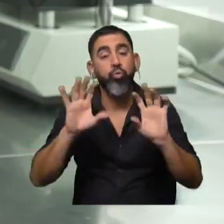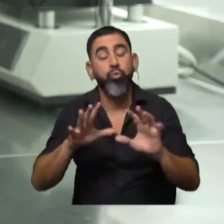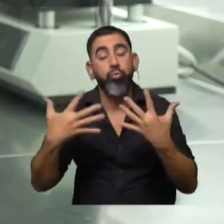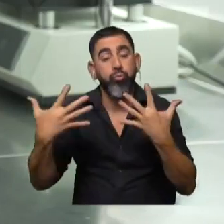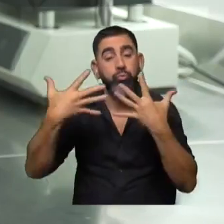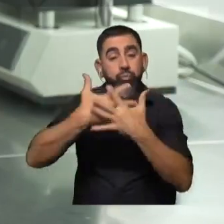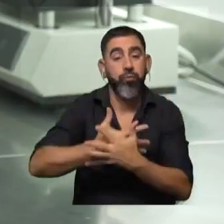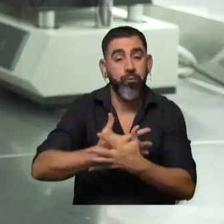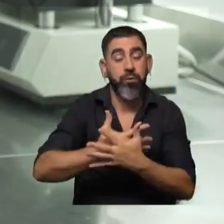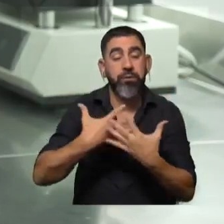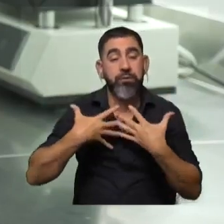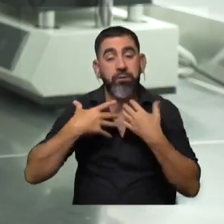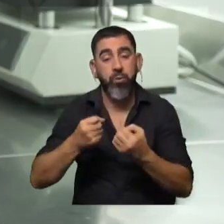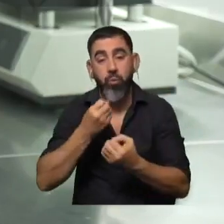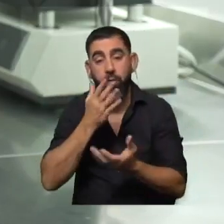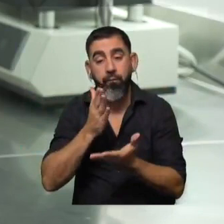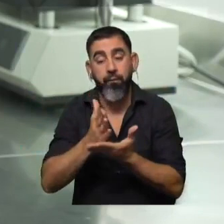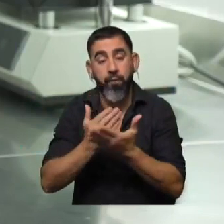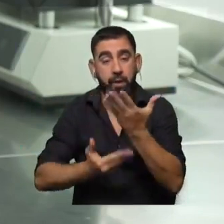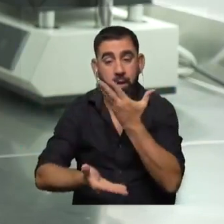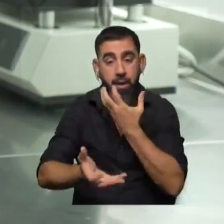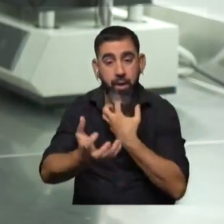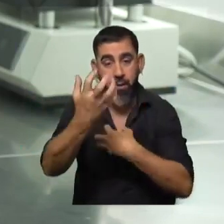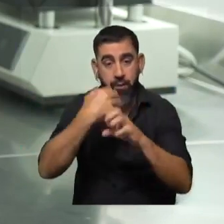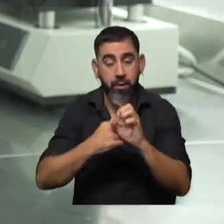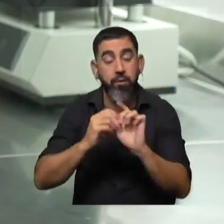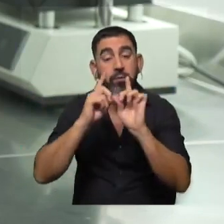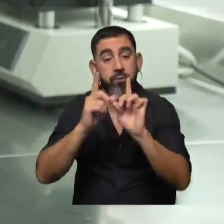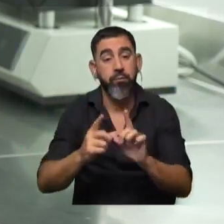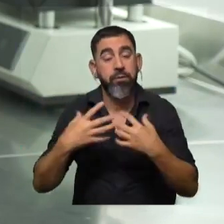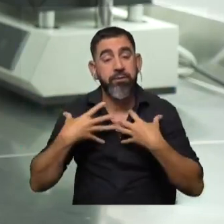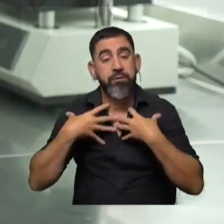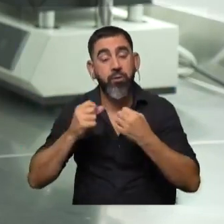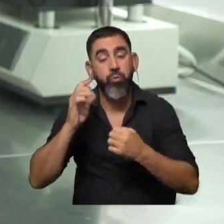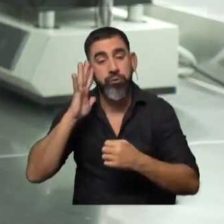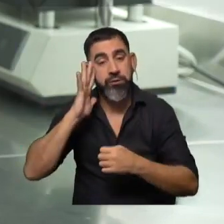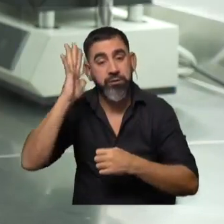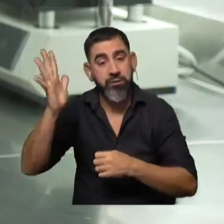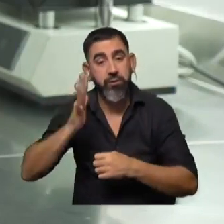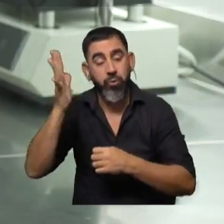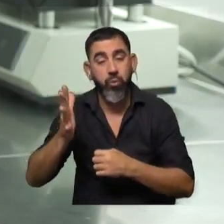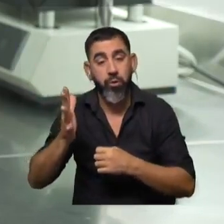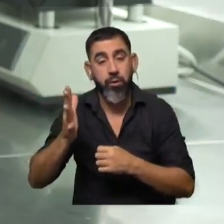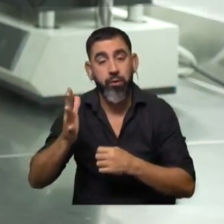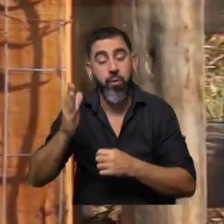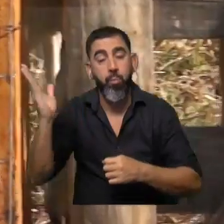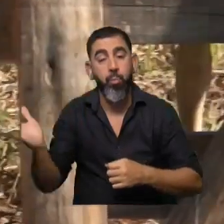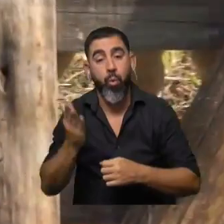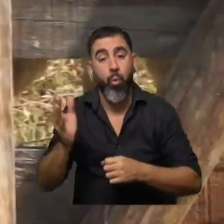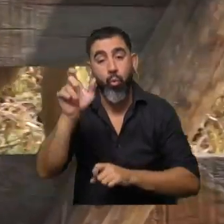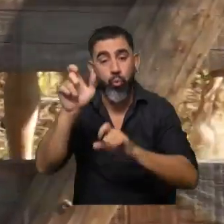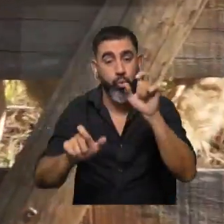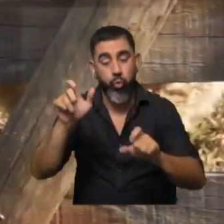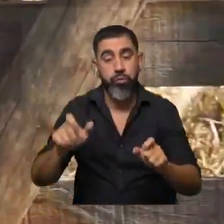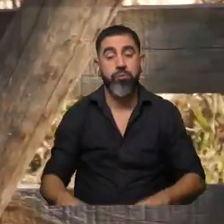afectan la salud y el bienestar de los animales, sino también la salud psicológica y bienestar de los productores.